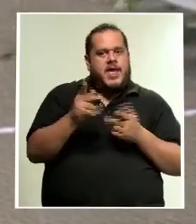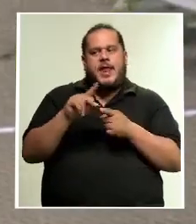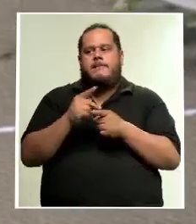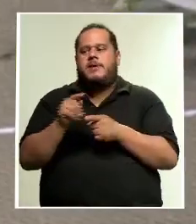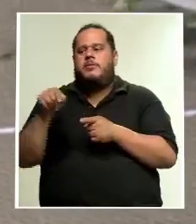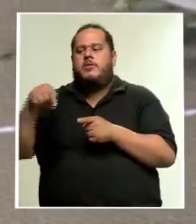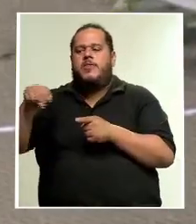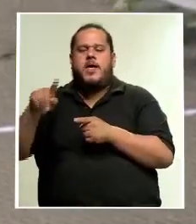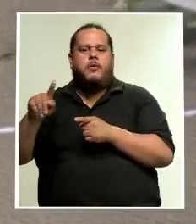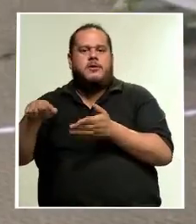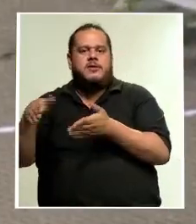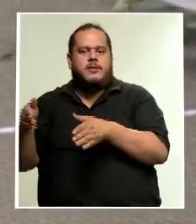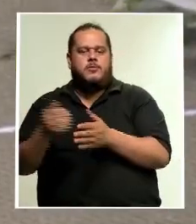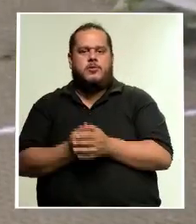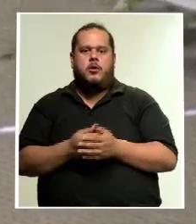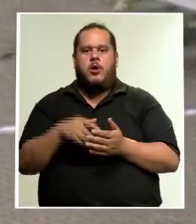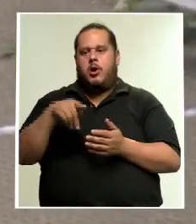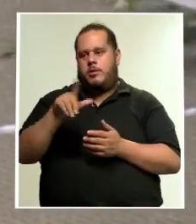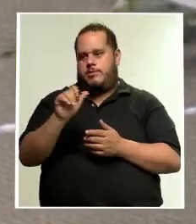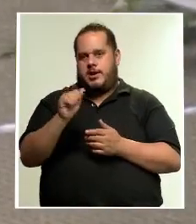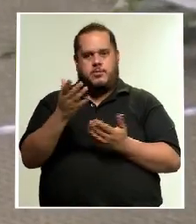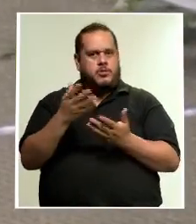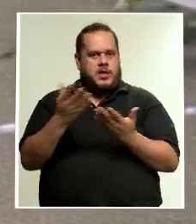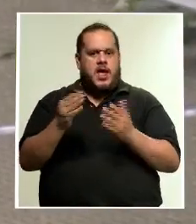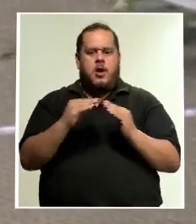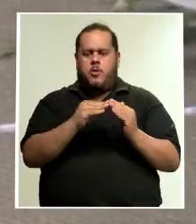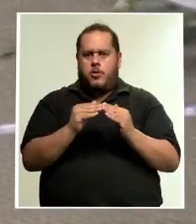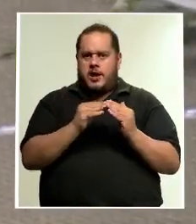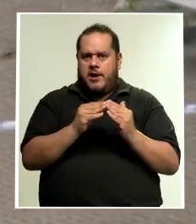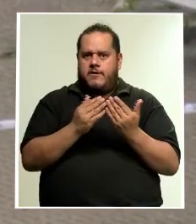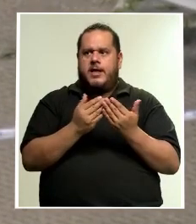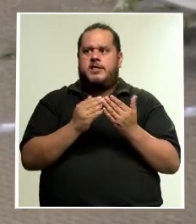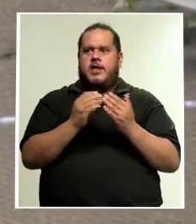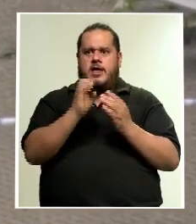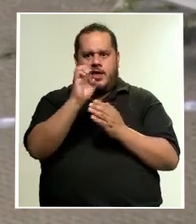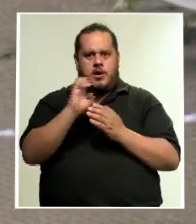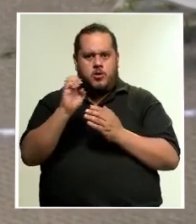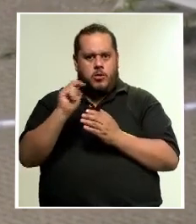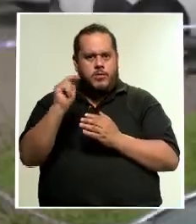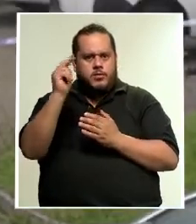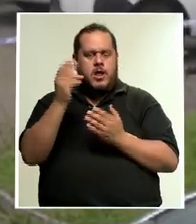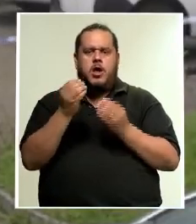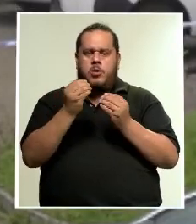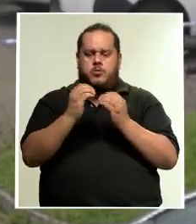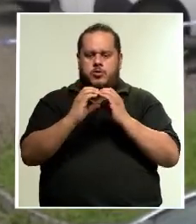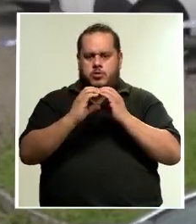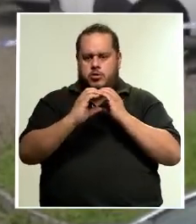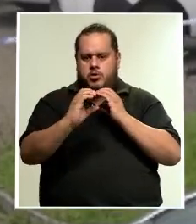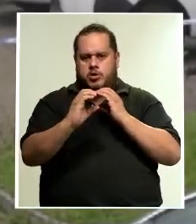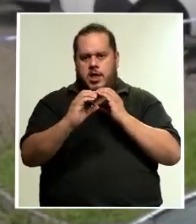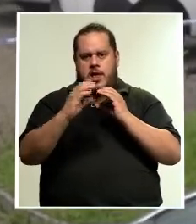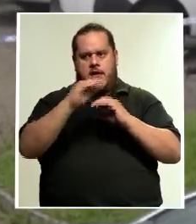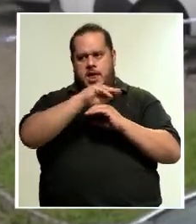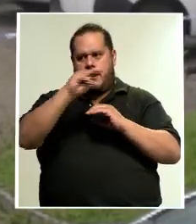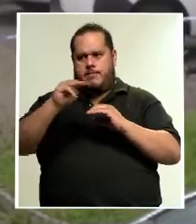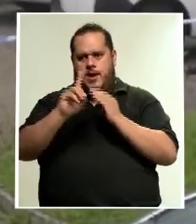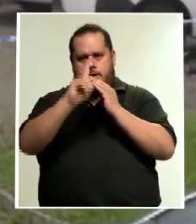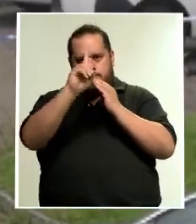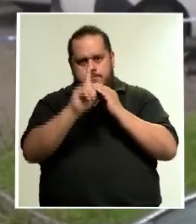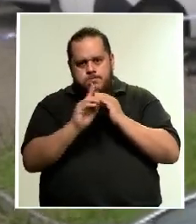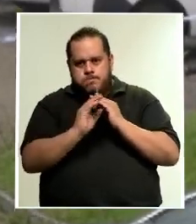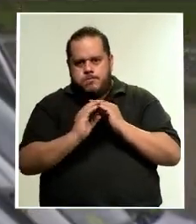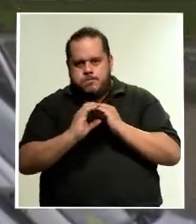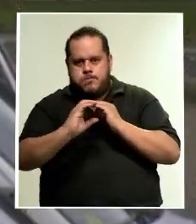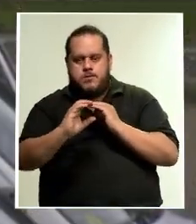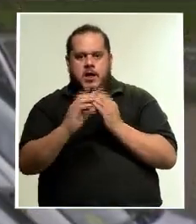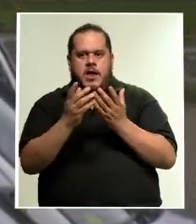alberga la mayor base naval en Europa Occidental, incluyendo submarinos nucleares y grandes buques de guerra. Se trata del primer ataque de este tipo en el